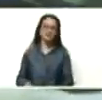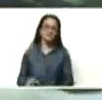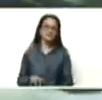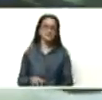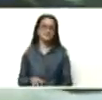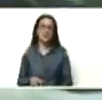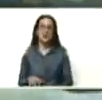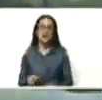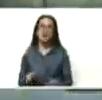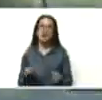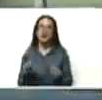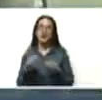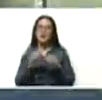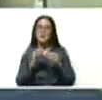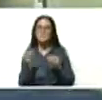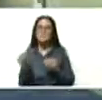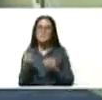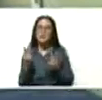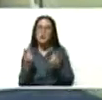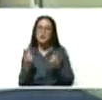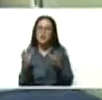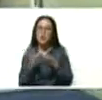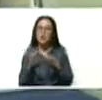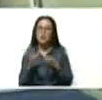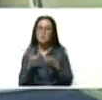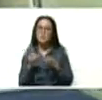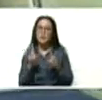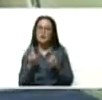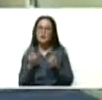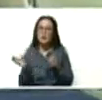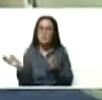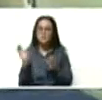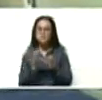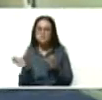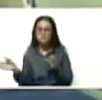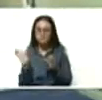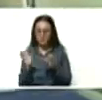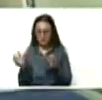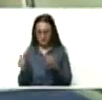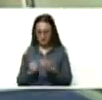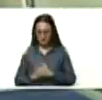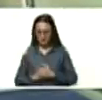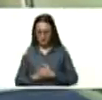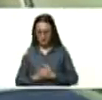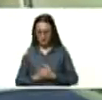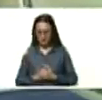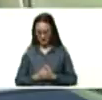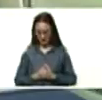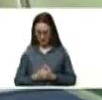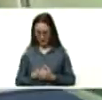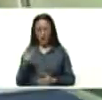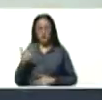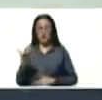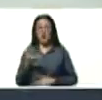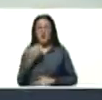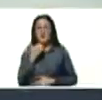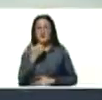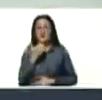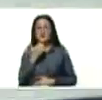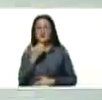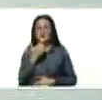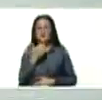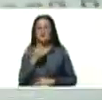montaje de equipos electrónicos pequeños. Correcto. Y este que está aquí, esto está calientico, este está